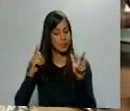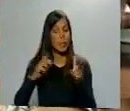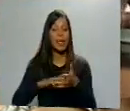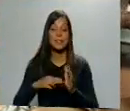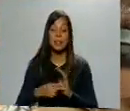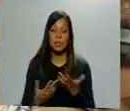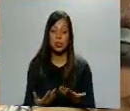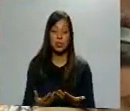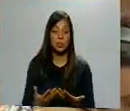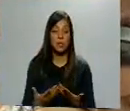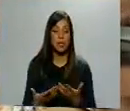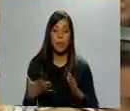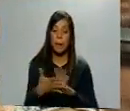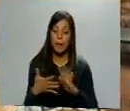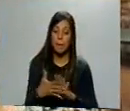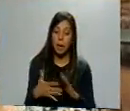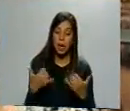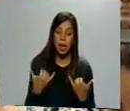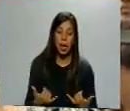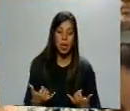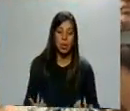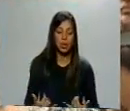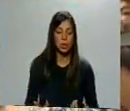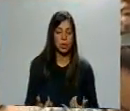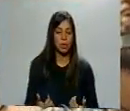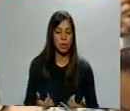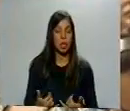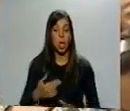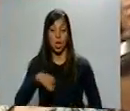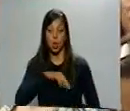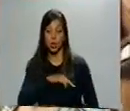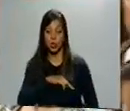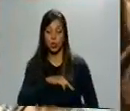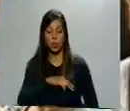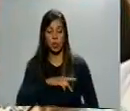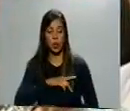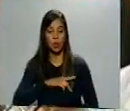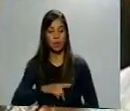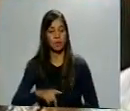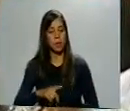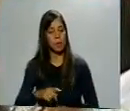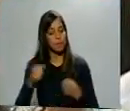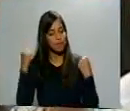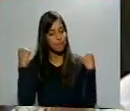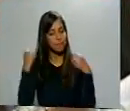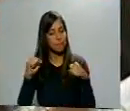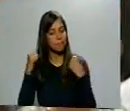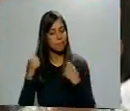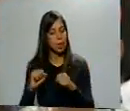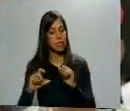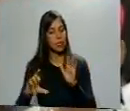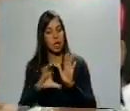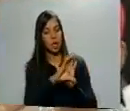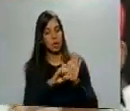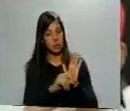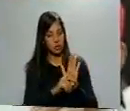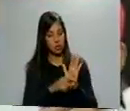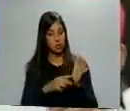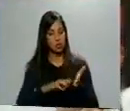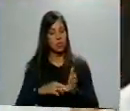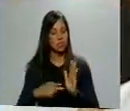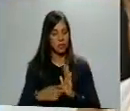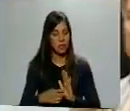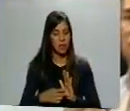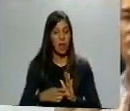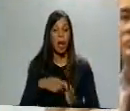que, ¿qué es lo que va a pasar ahora, compatriotas? Que nosotros le vamos a dar vigor y vamos a garantizarle a